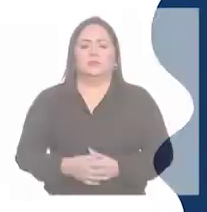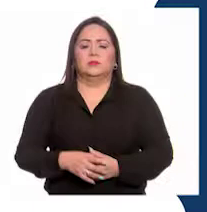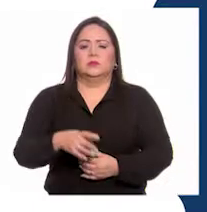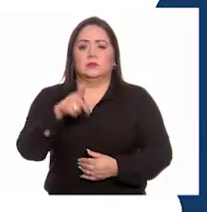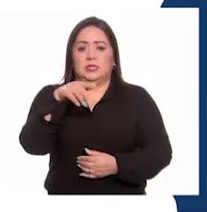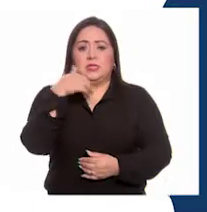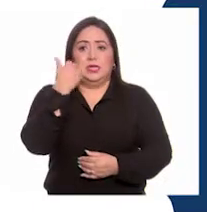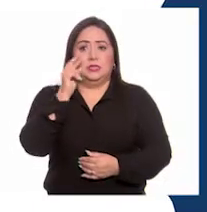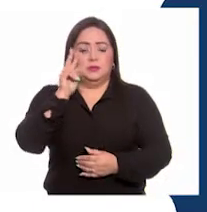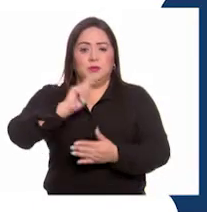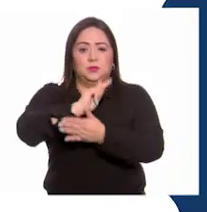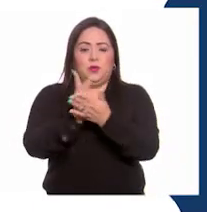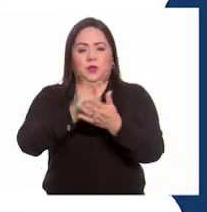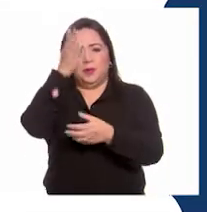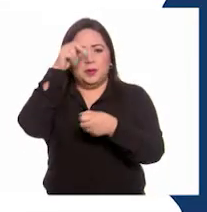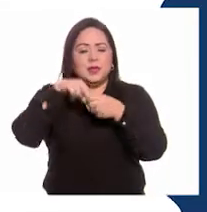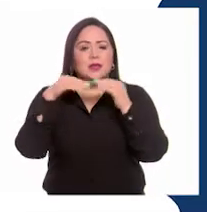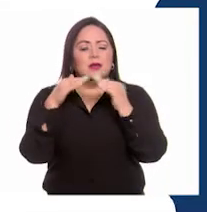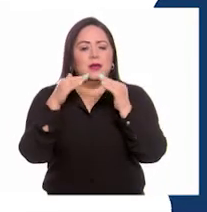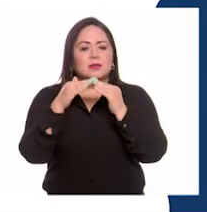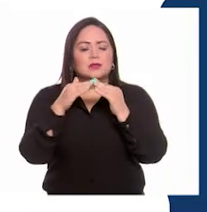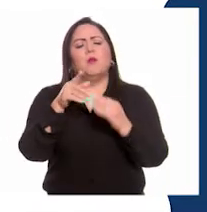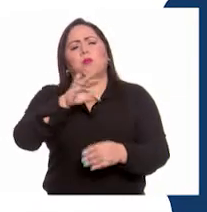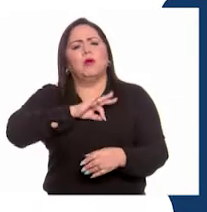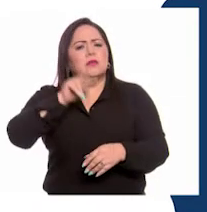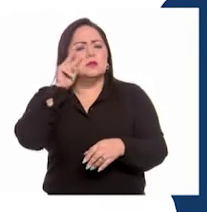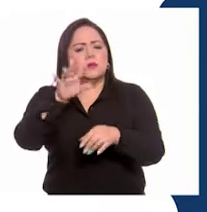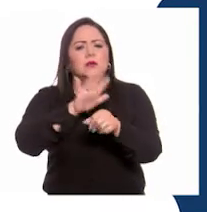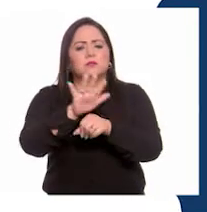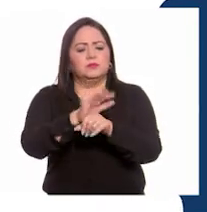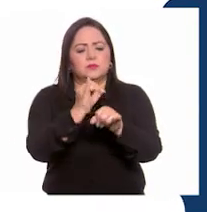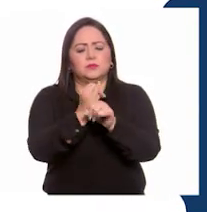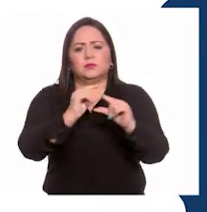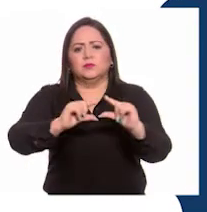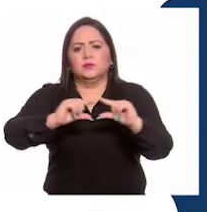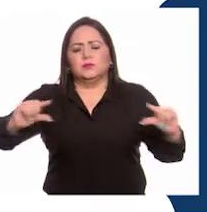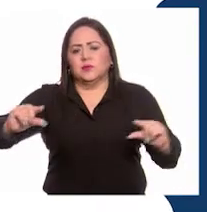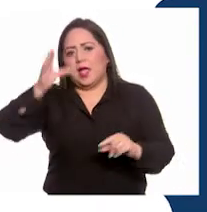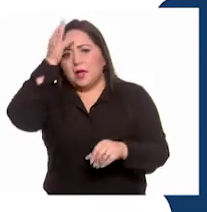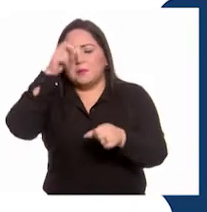Si quieres volver a ver los programas de Aprende en Casa, los puedes encontrar en